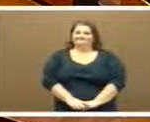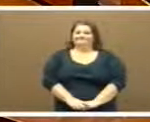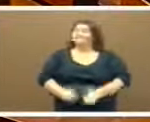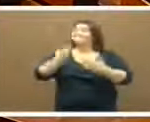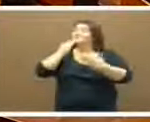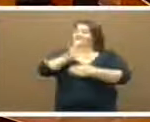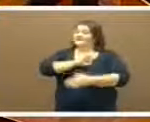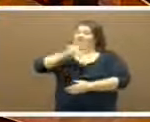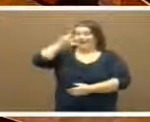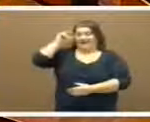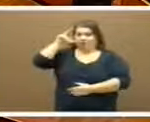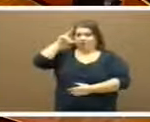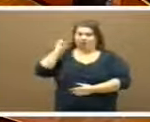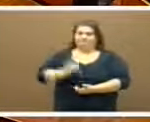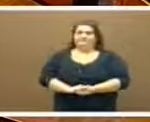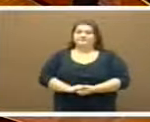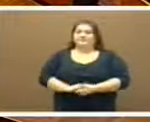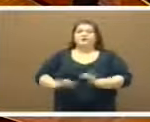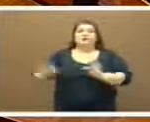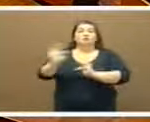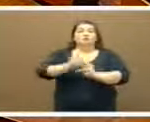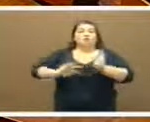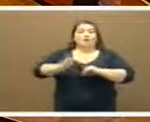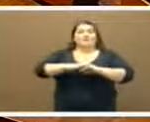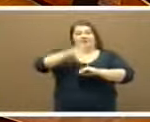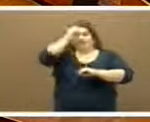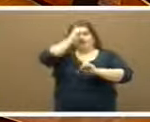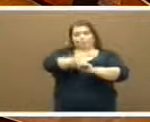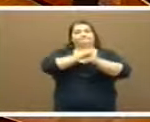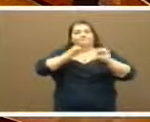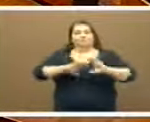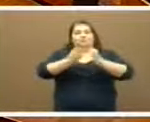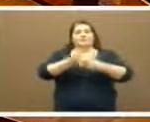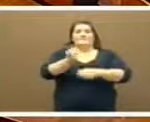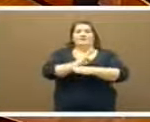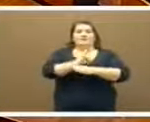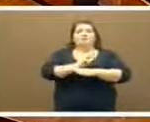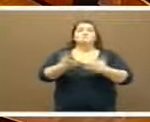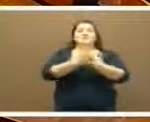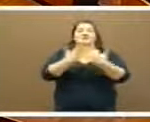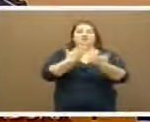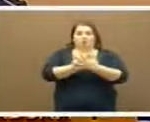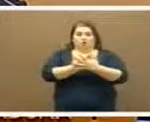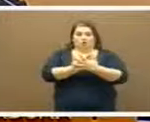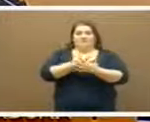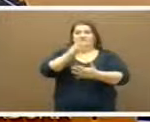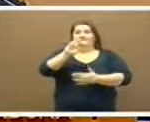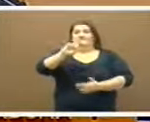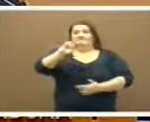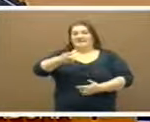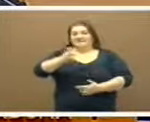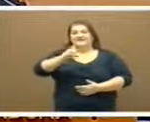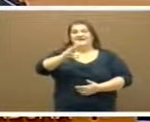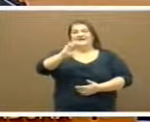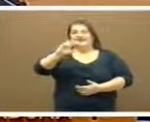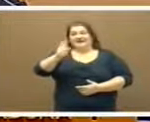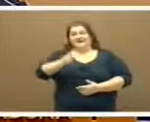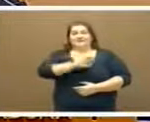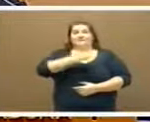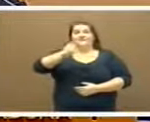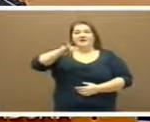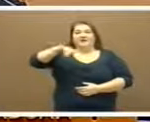Muchas gracias, señor Casco. Turno de fijación de posiciones, señorías, por el Grupo Parlamentario Mixto, la Agrupación de Diputados del PRESCRES. Tiene la palabra el señor